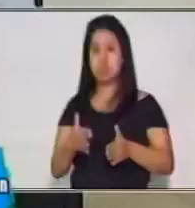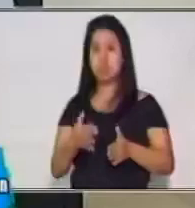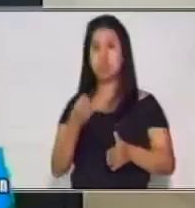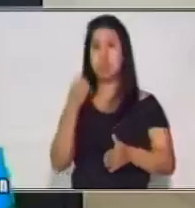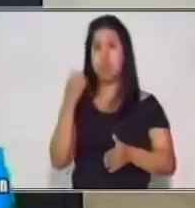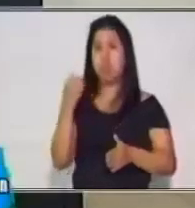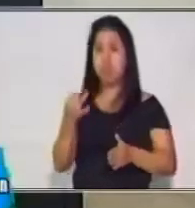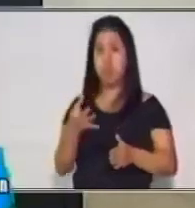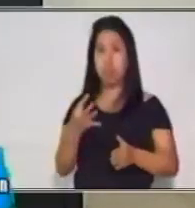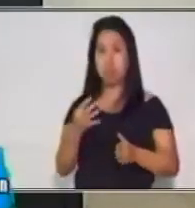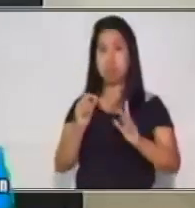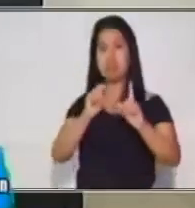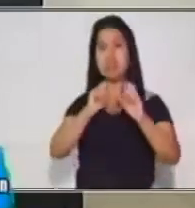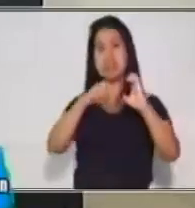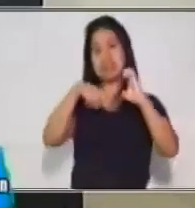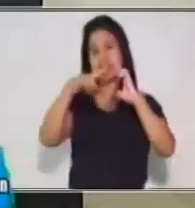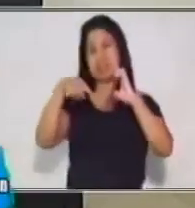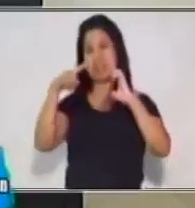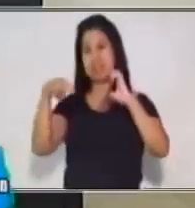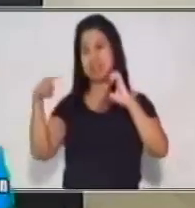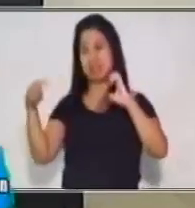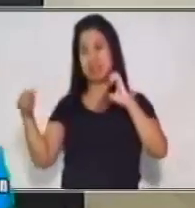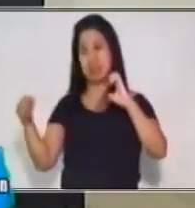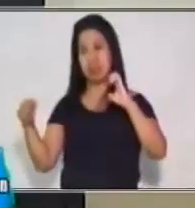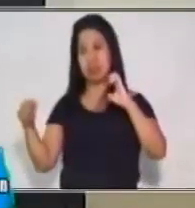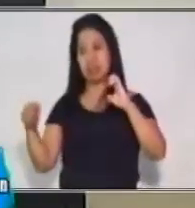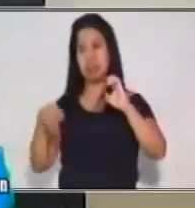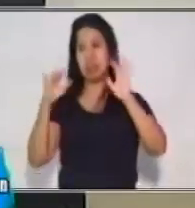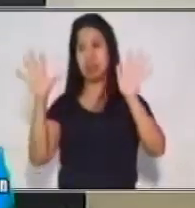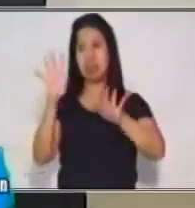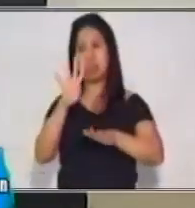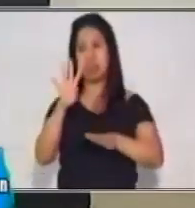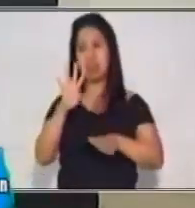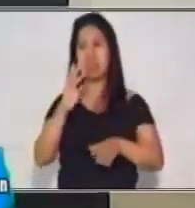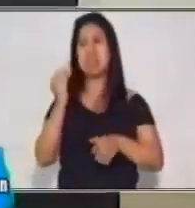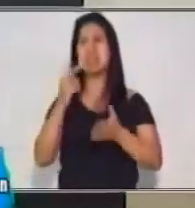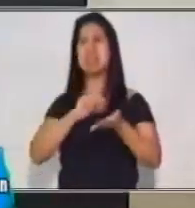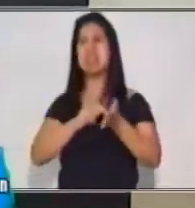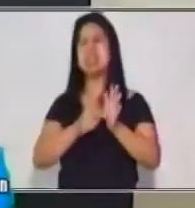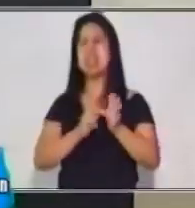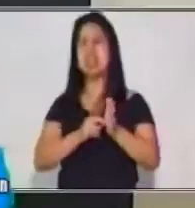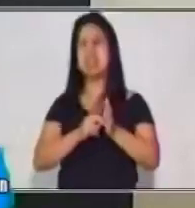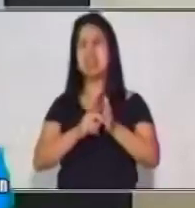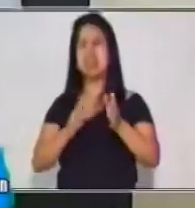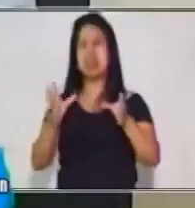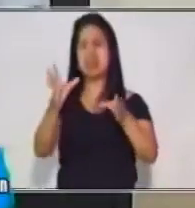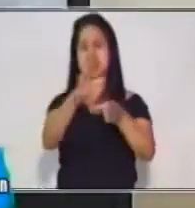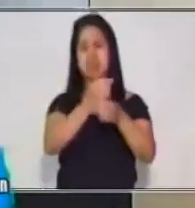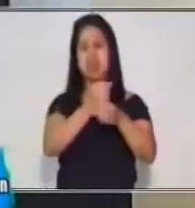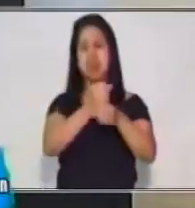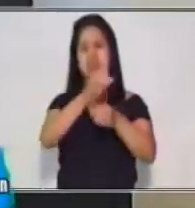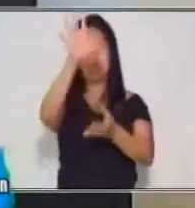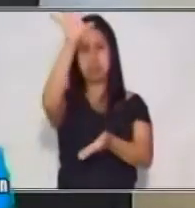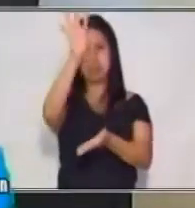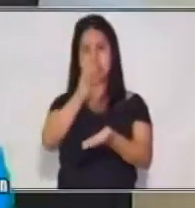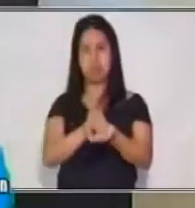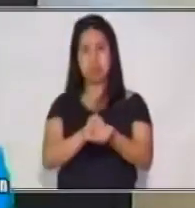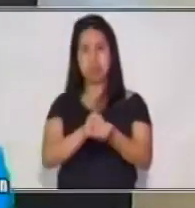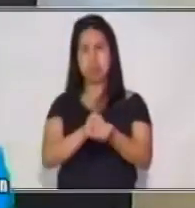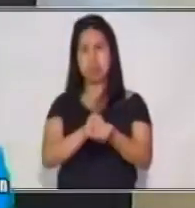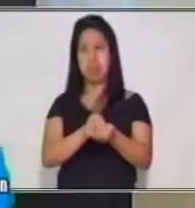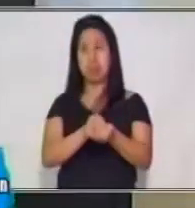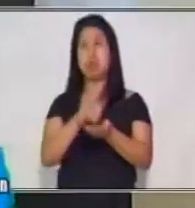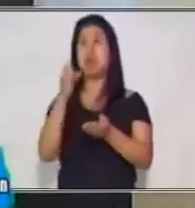vamos a contar cuántos alumnos tengo en el diagrama, porque yo representé la cantidad de alumnos en